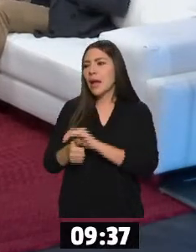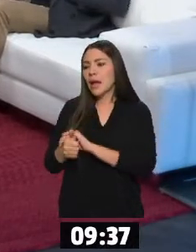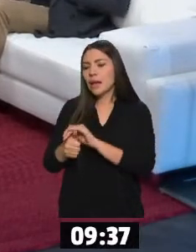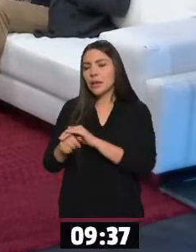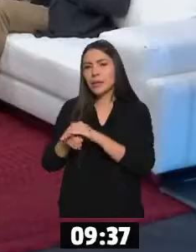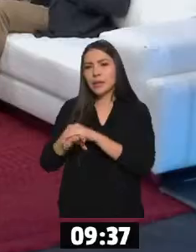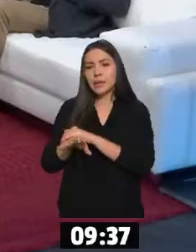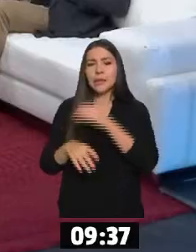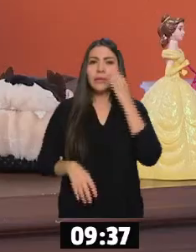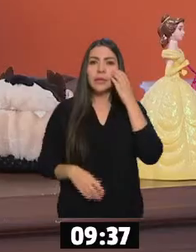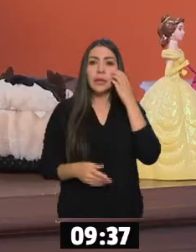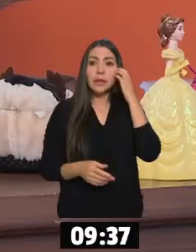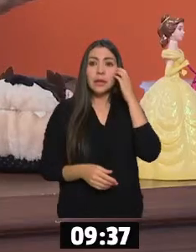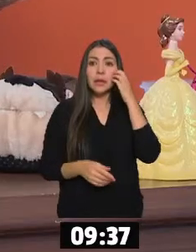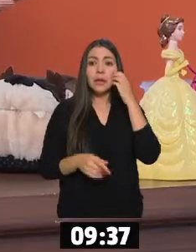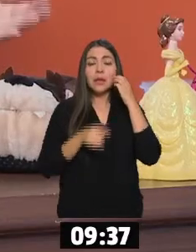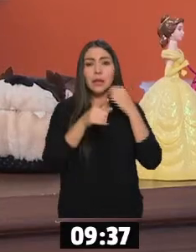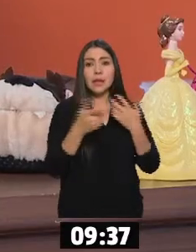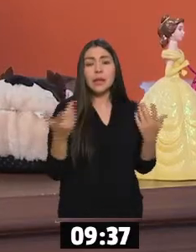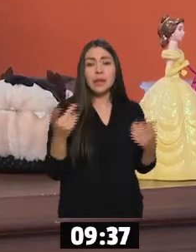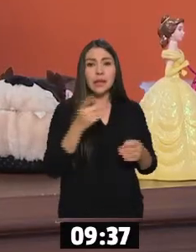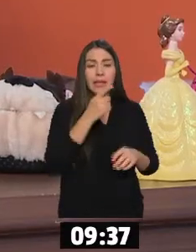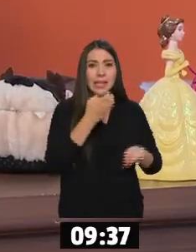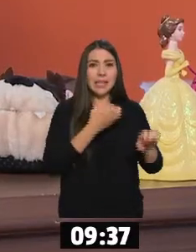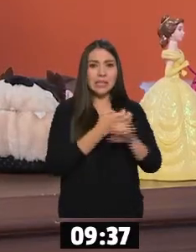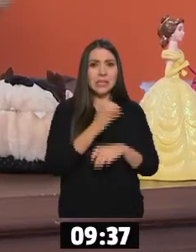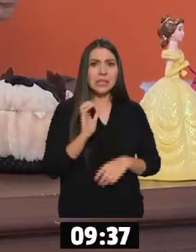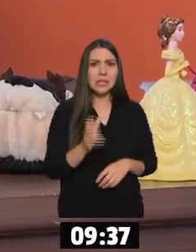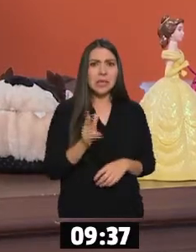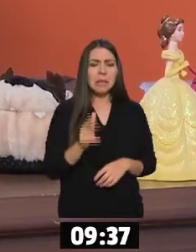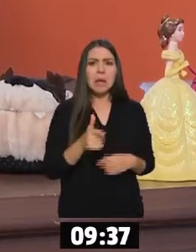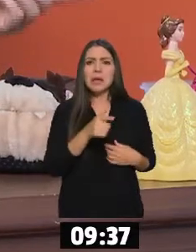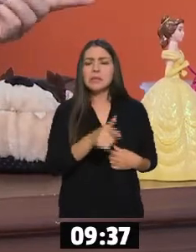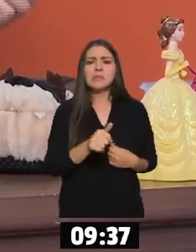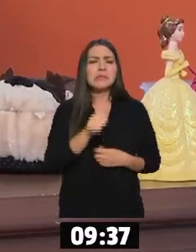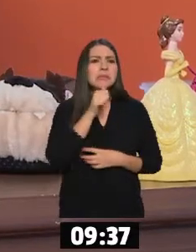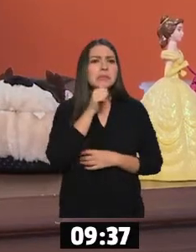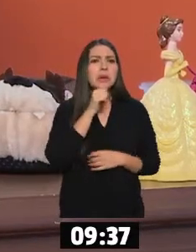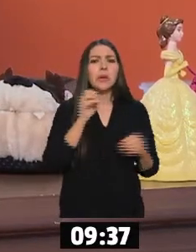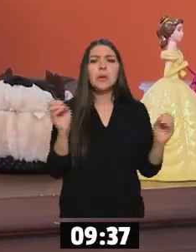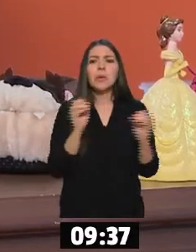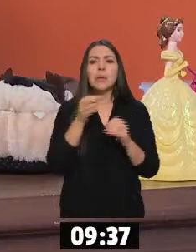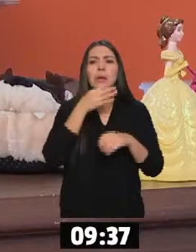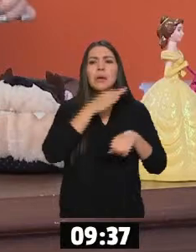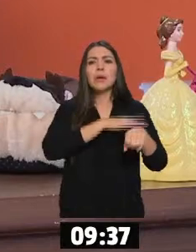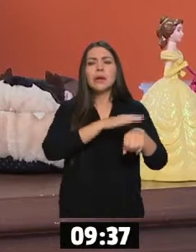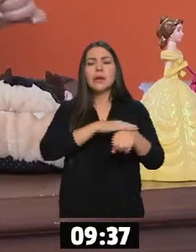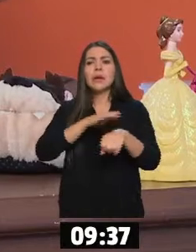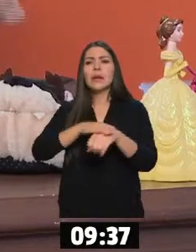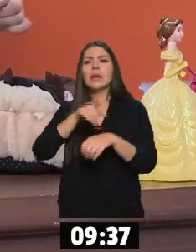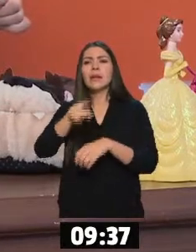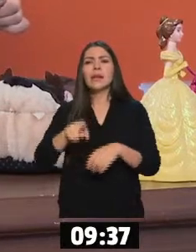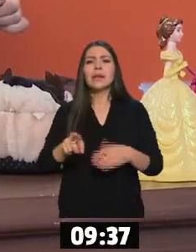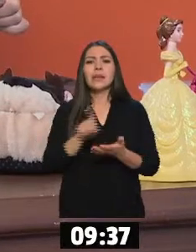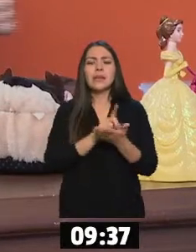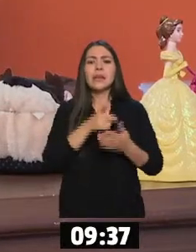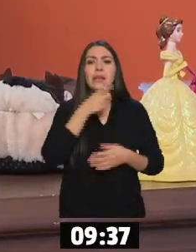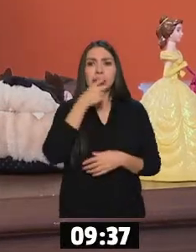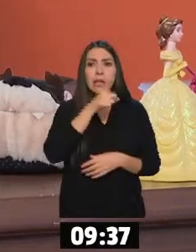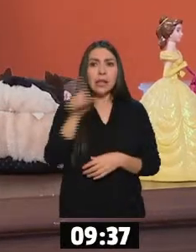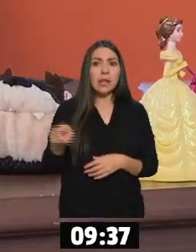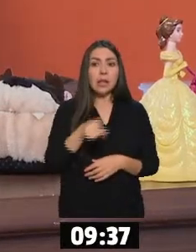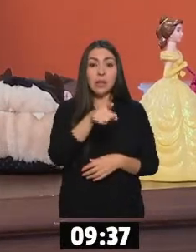en Chiapas no se ha reclamado de que los que amenazaron a los pobladores, los narcos decían, vótele por el